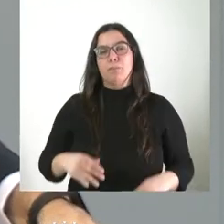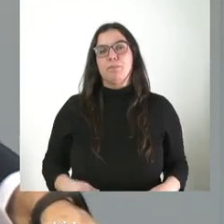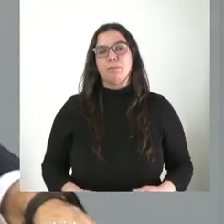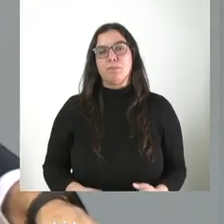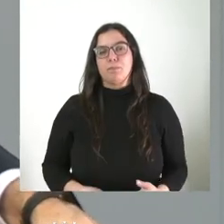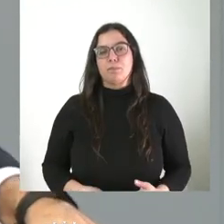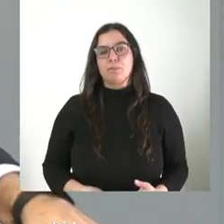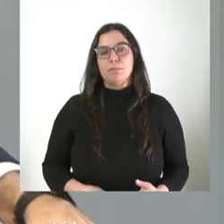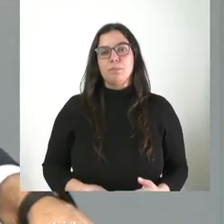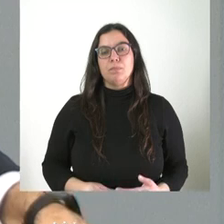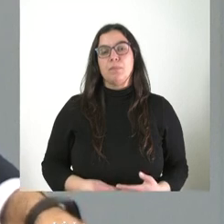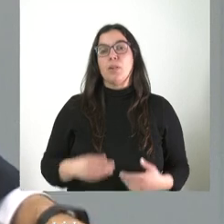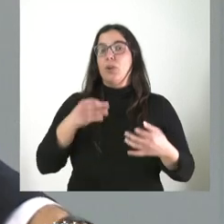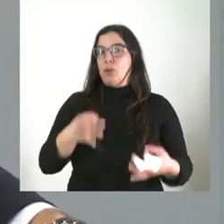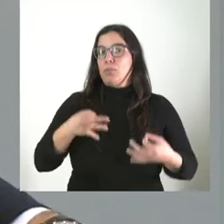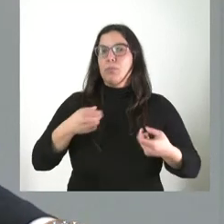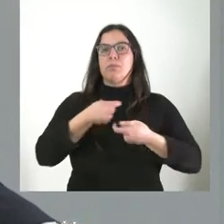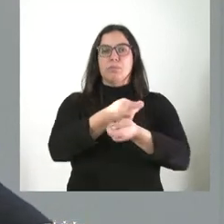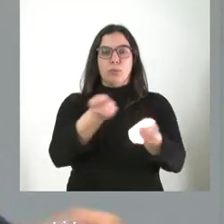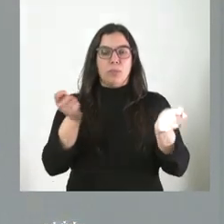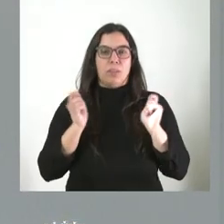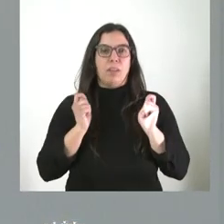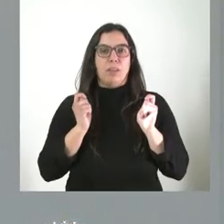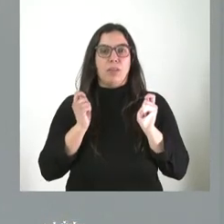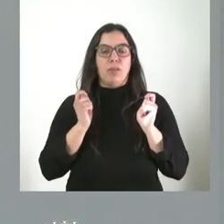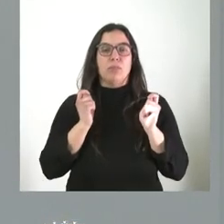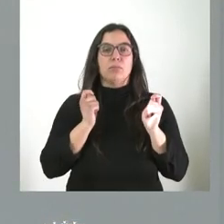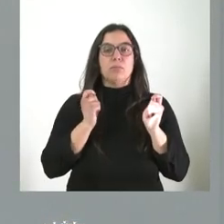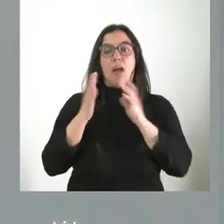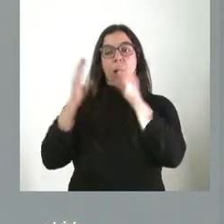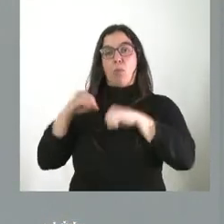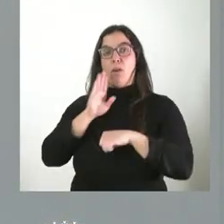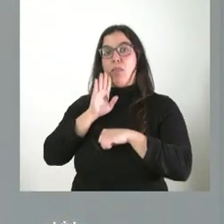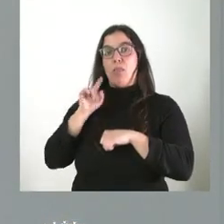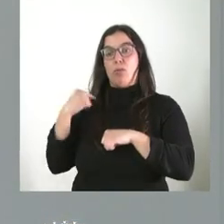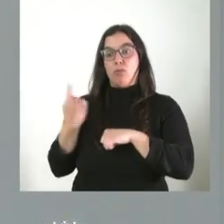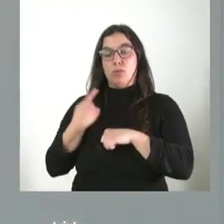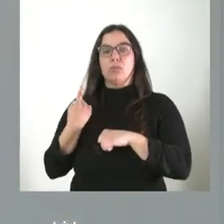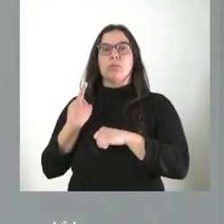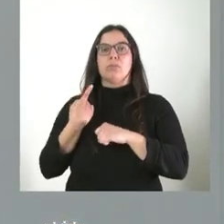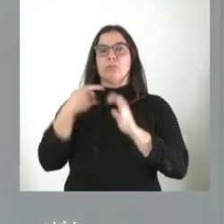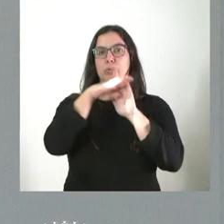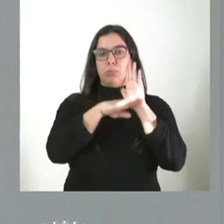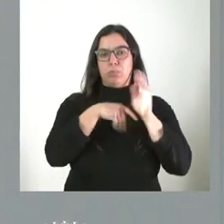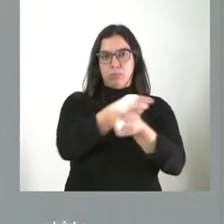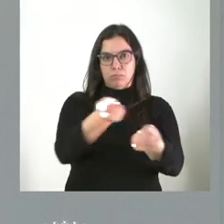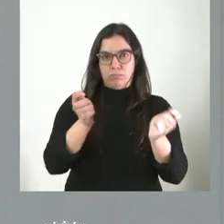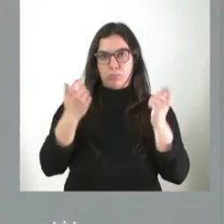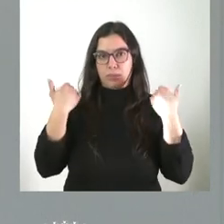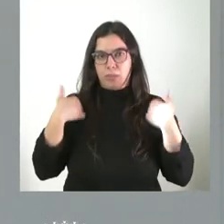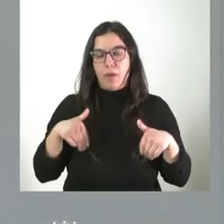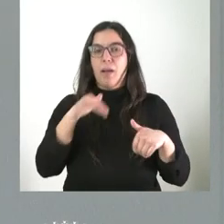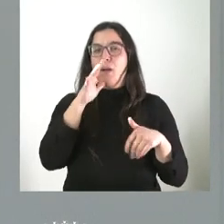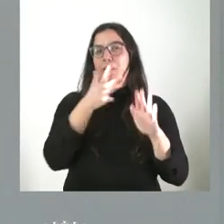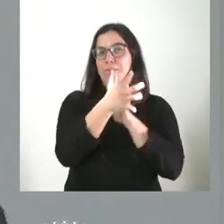les hacemos entrega como siempre de la documentación relativa a los acuerdos de la reunión que hemos mantenido y que